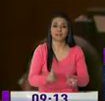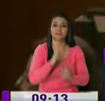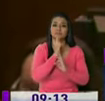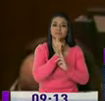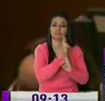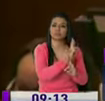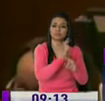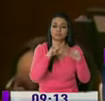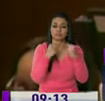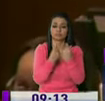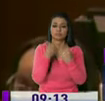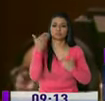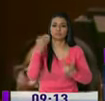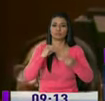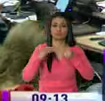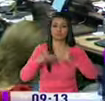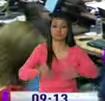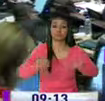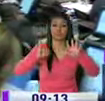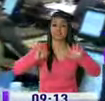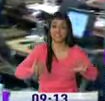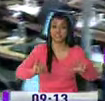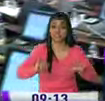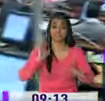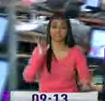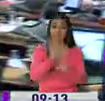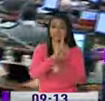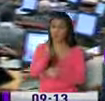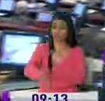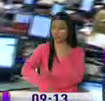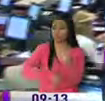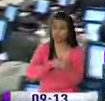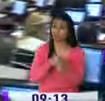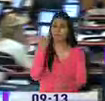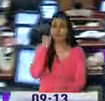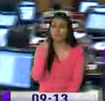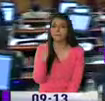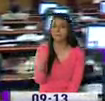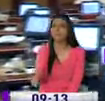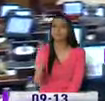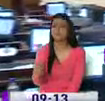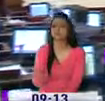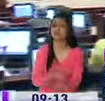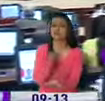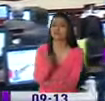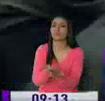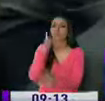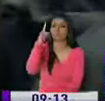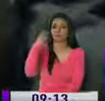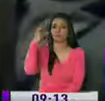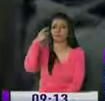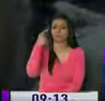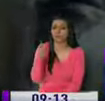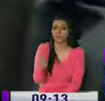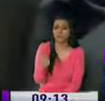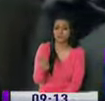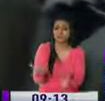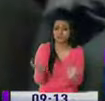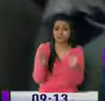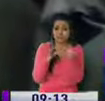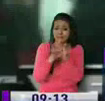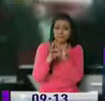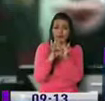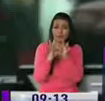social cristiana. Acá criticaban que no se quiera apoyar una iniciativa que nace del Ejecutivo, liderado por un miembro del partido de